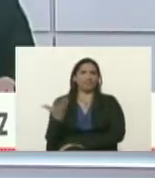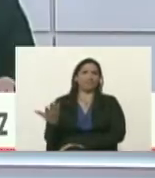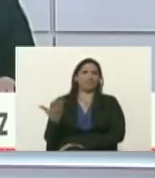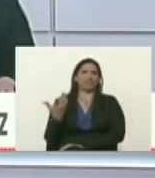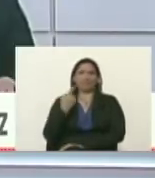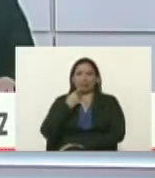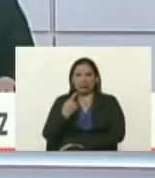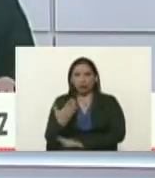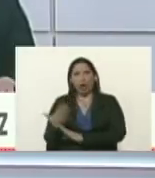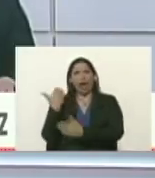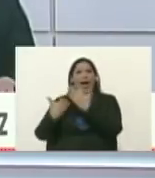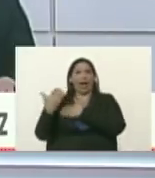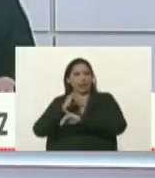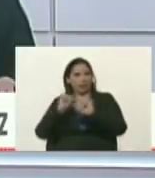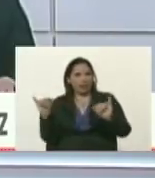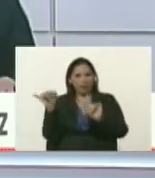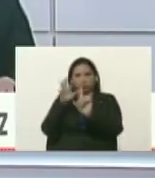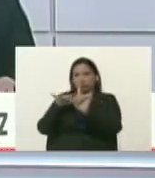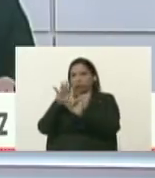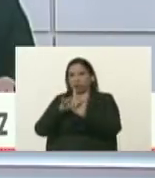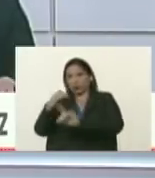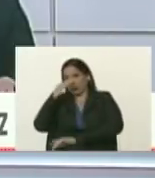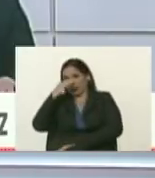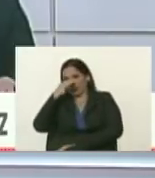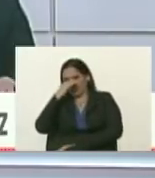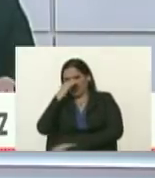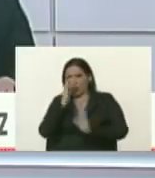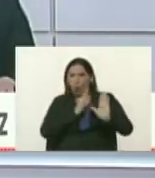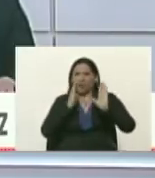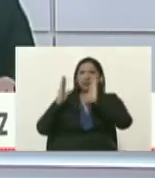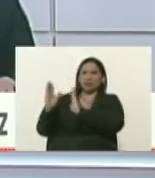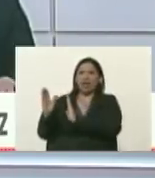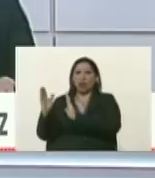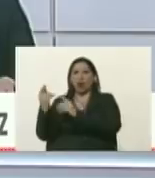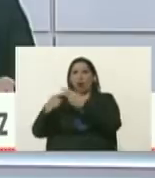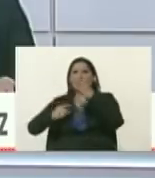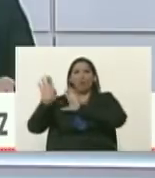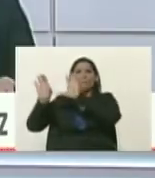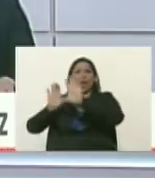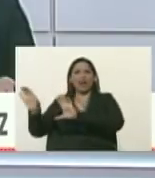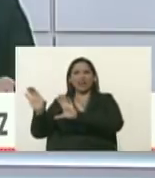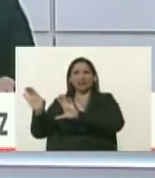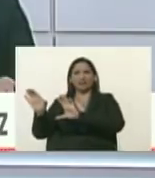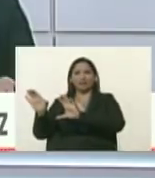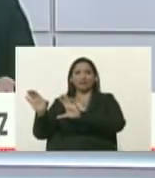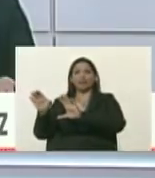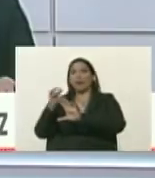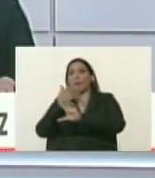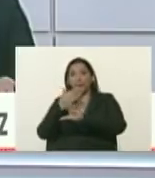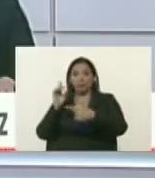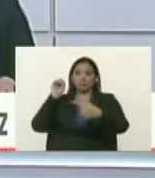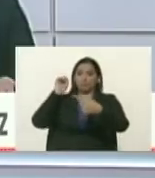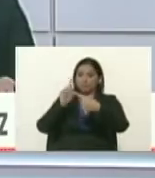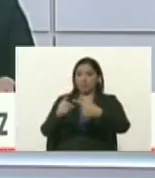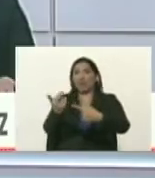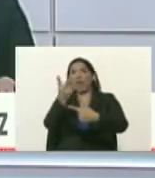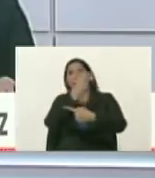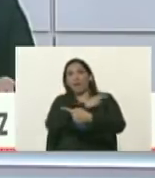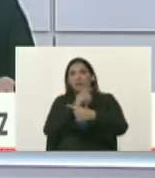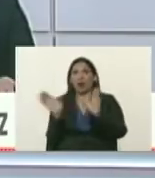ya lo habíamos dicho, una gran trama de crimen organizado transnacional entre el jefe de la